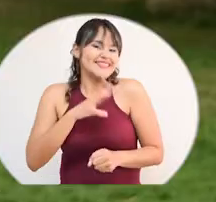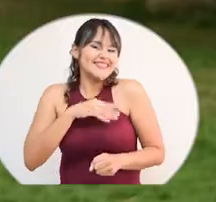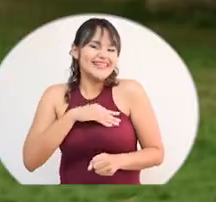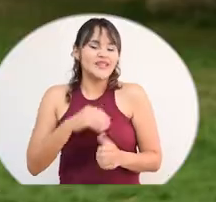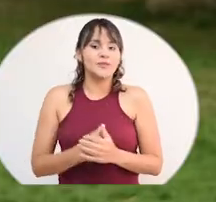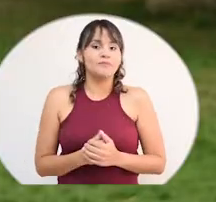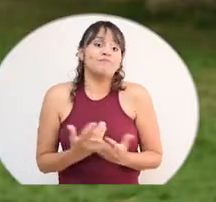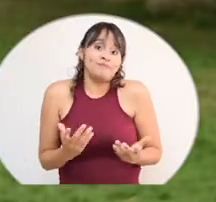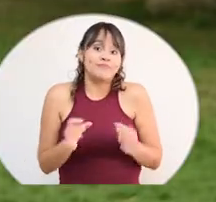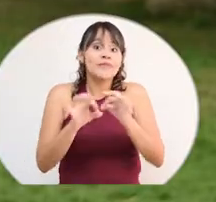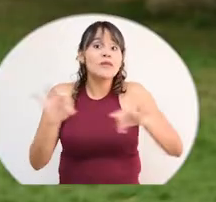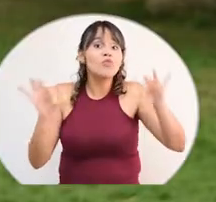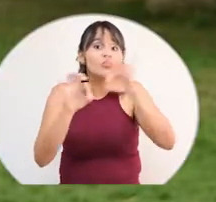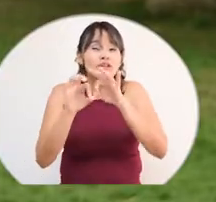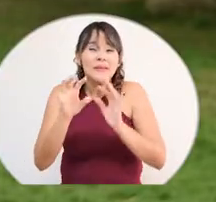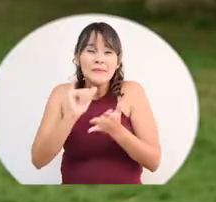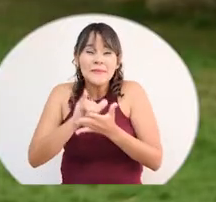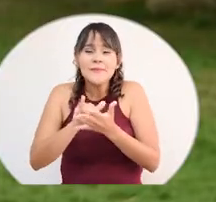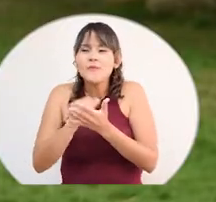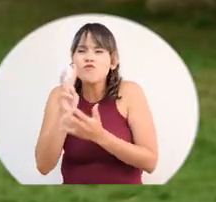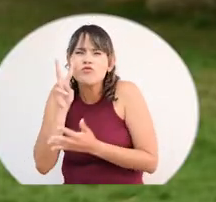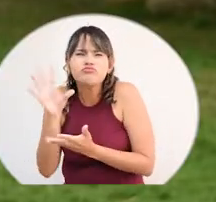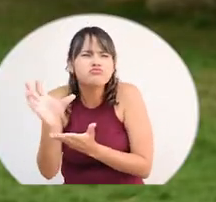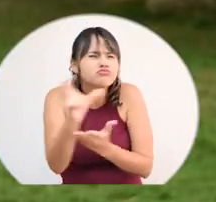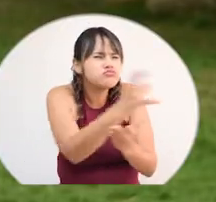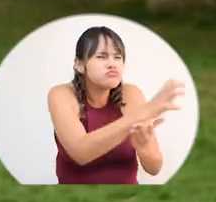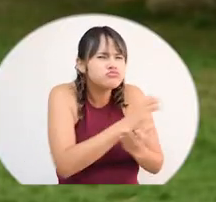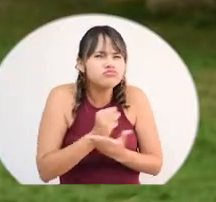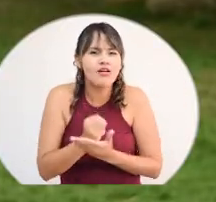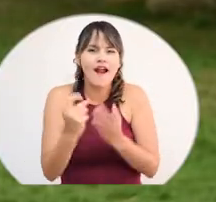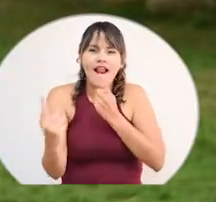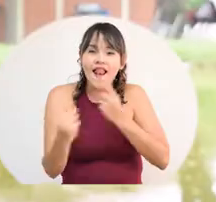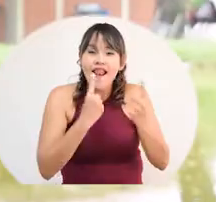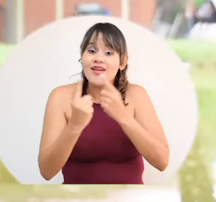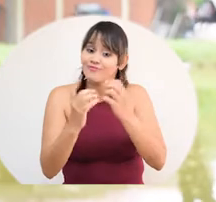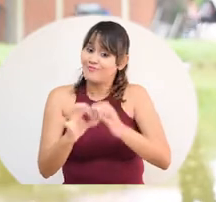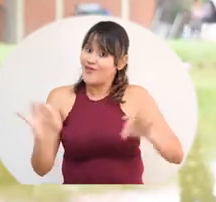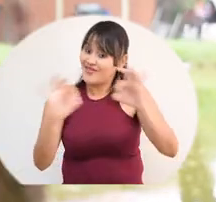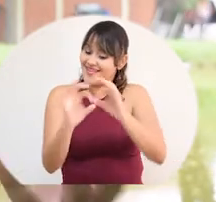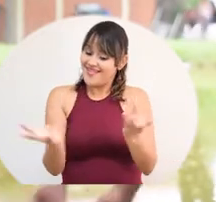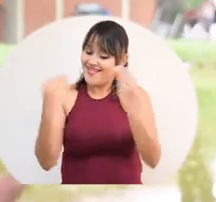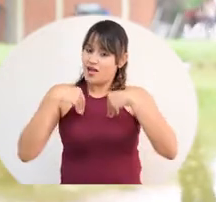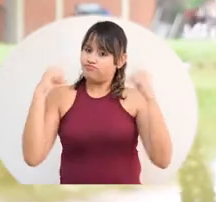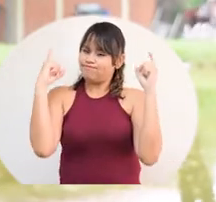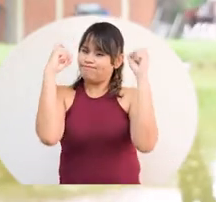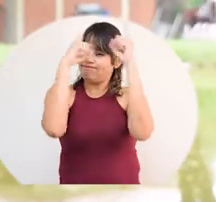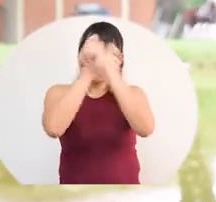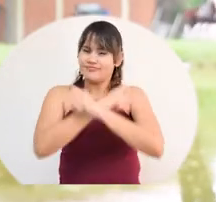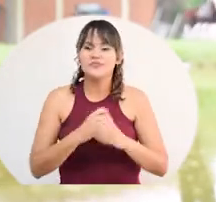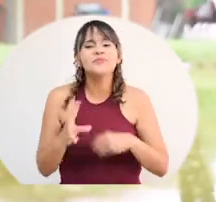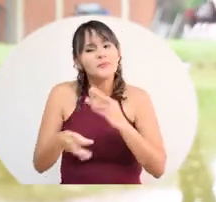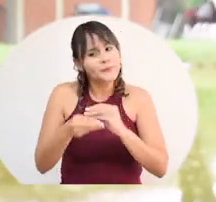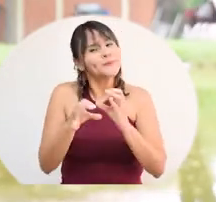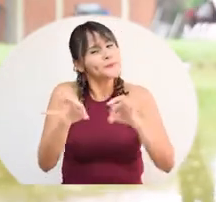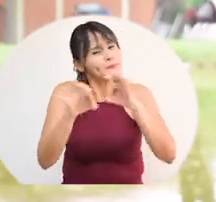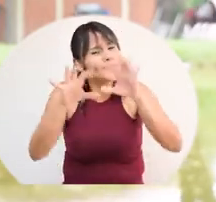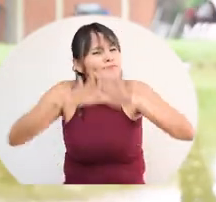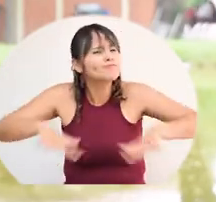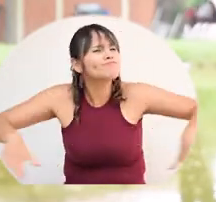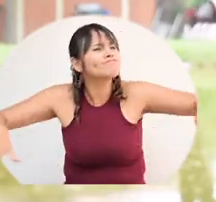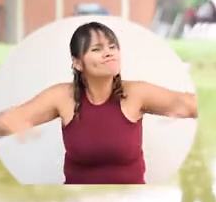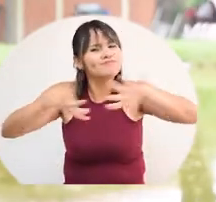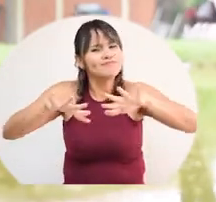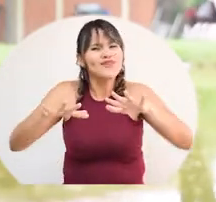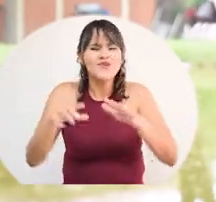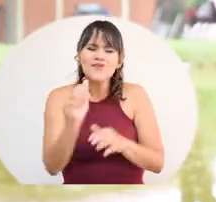de observar y ese conversar son esenciales para el reflexionar se genera un espacio fértil para que el estudiante de